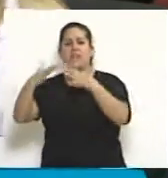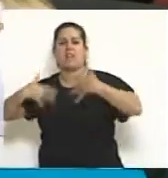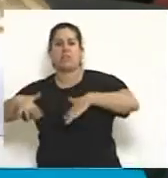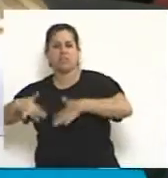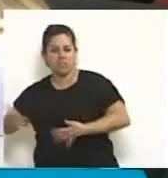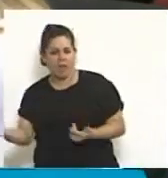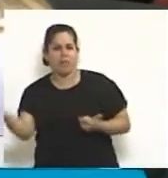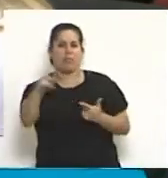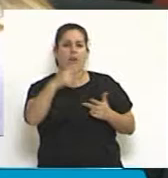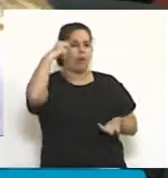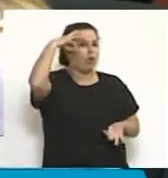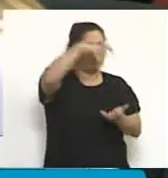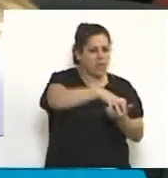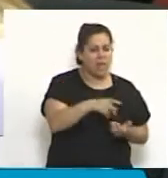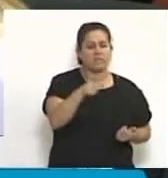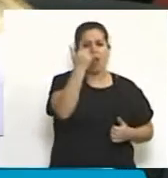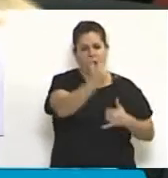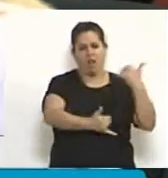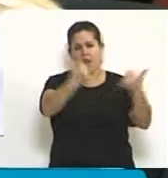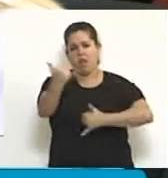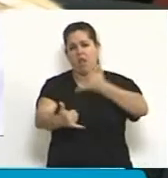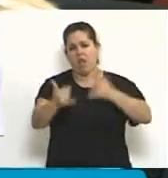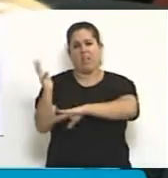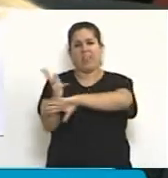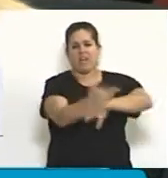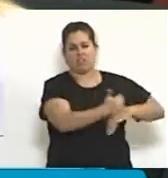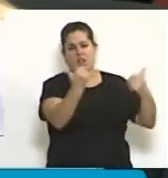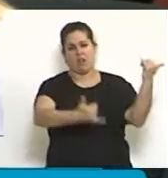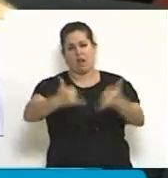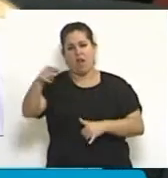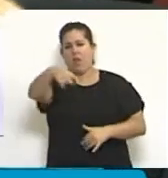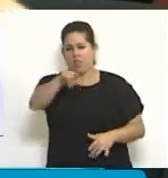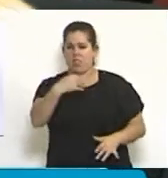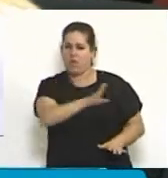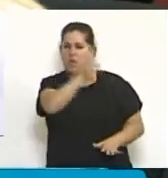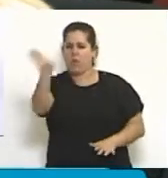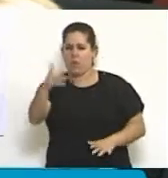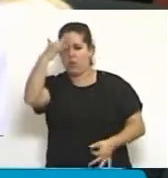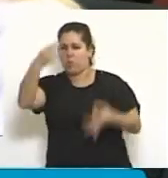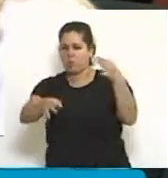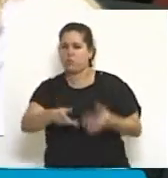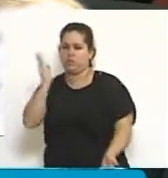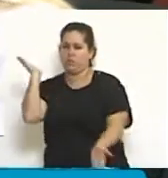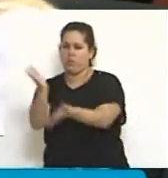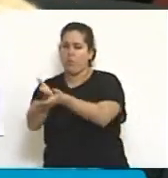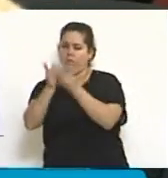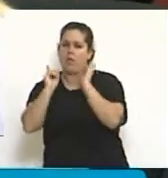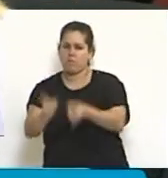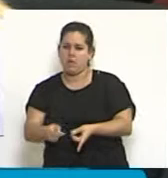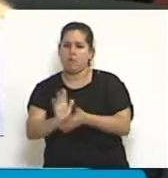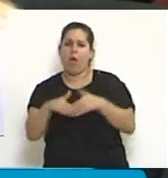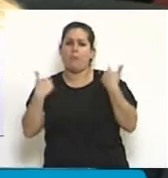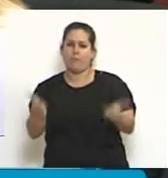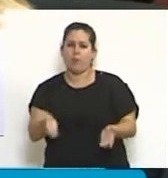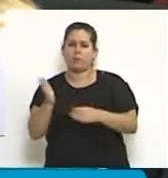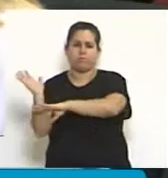Madero y el Congreso de la Nación, que algunos de esos puedan efectivamente pagar ante la justicia por los delitos que cometen en el abuso